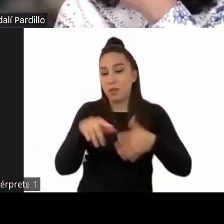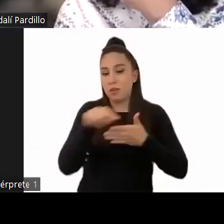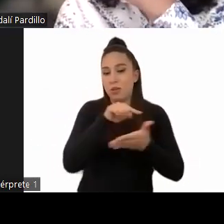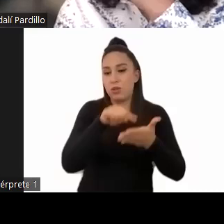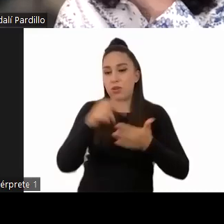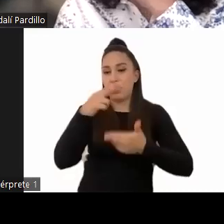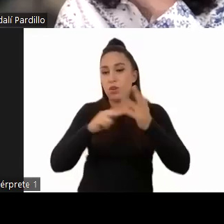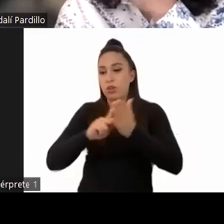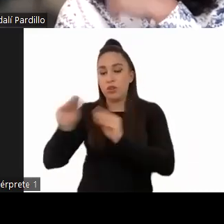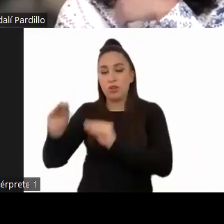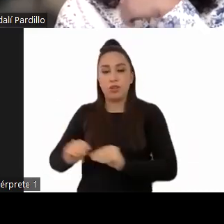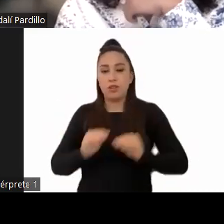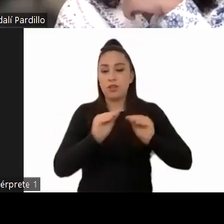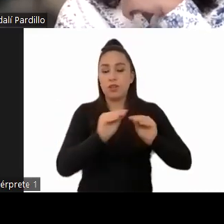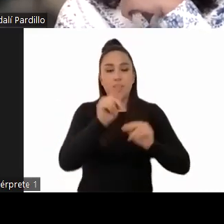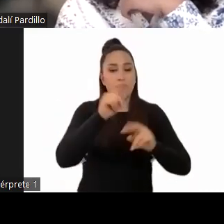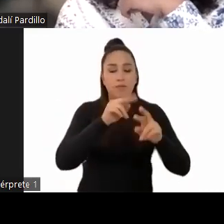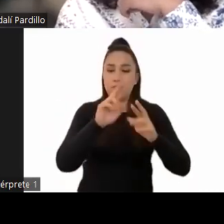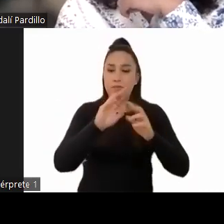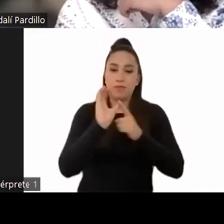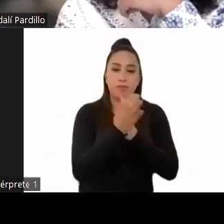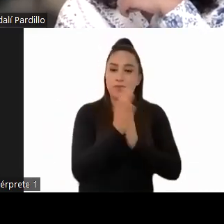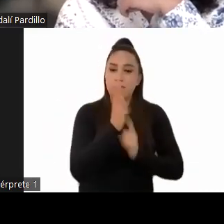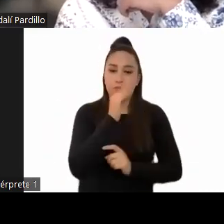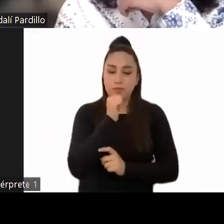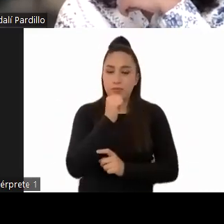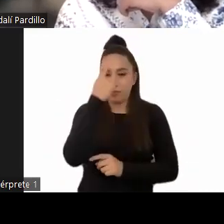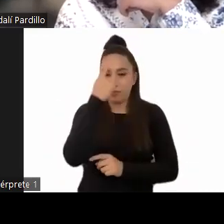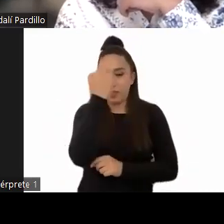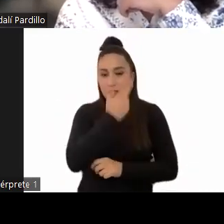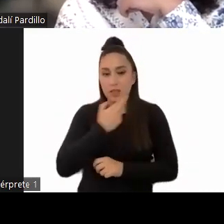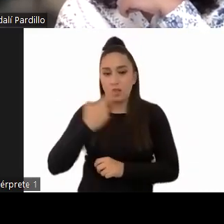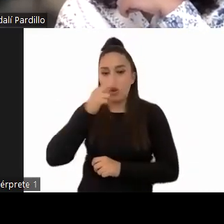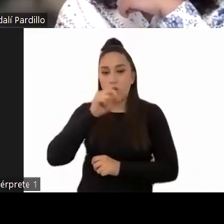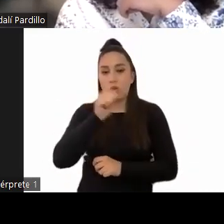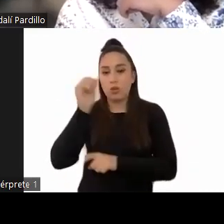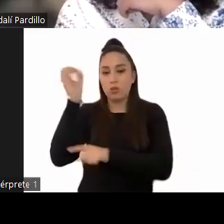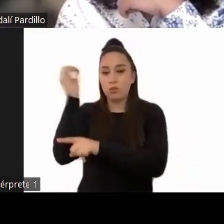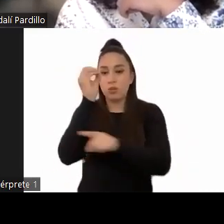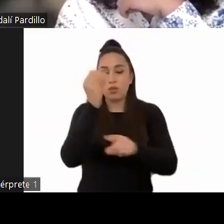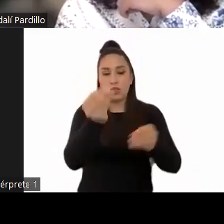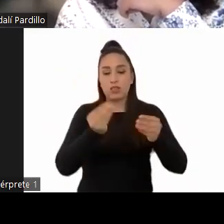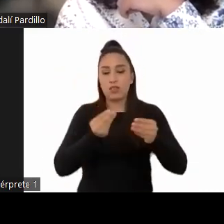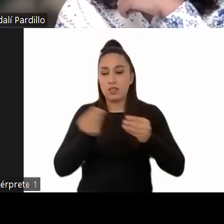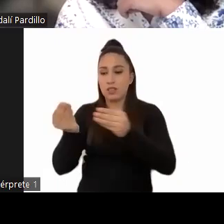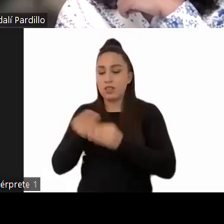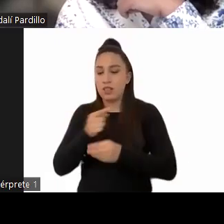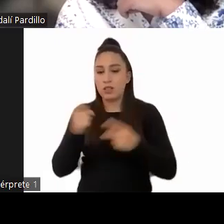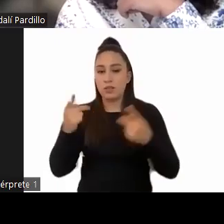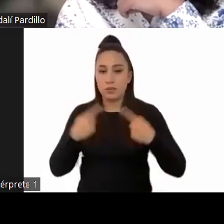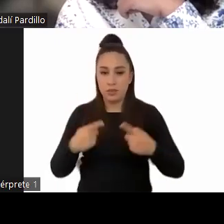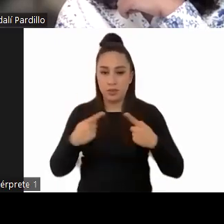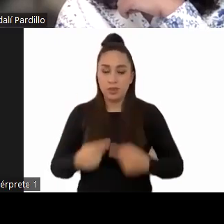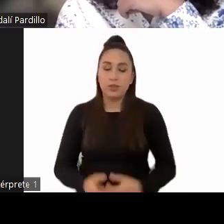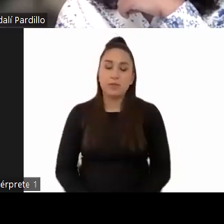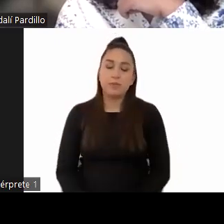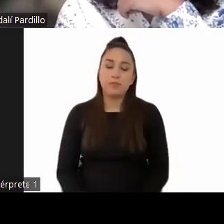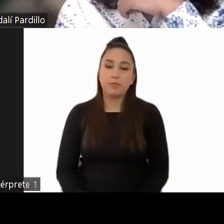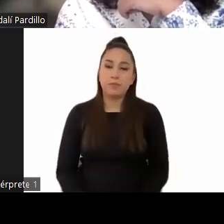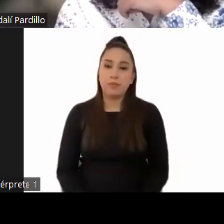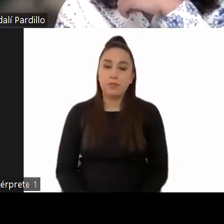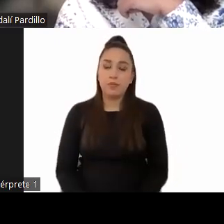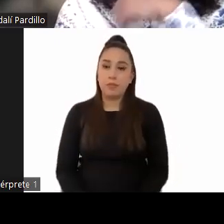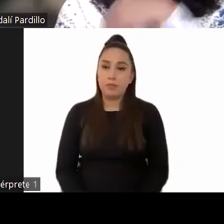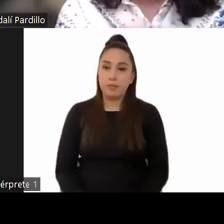nuevamente a la comisión para desahogar las observaciones o particularidades que tenga la ciudadanía. Adicional a